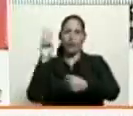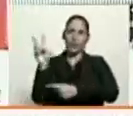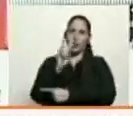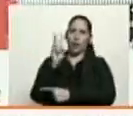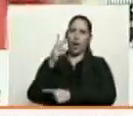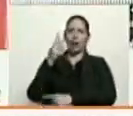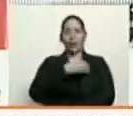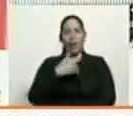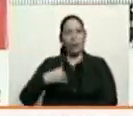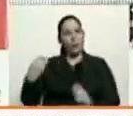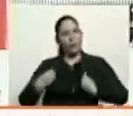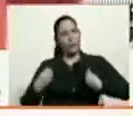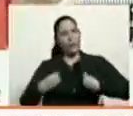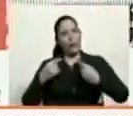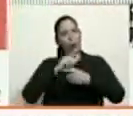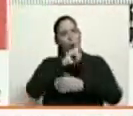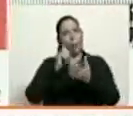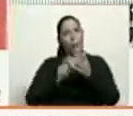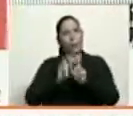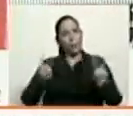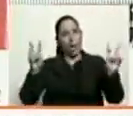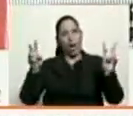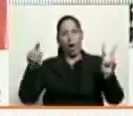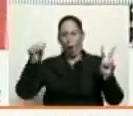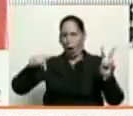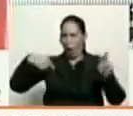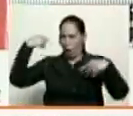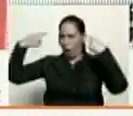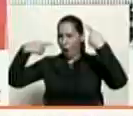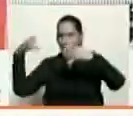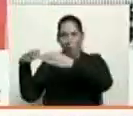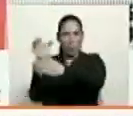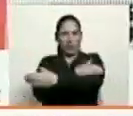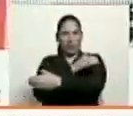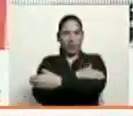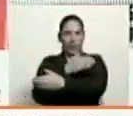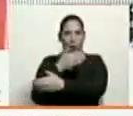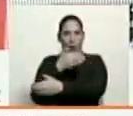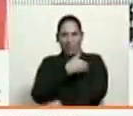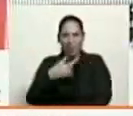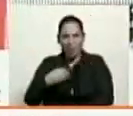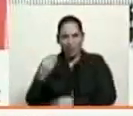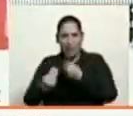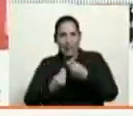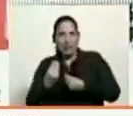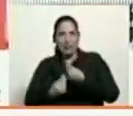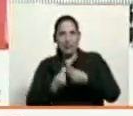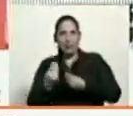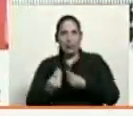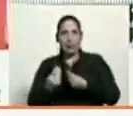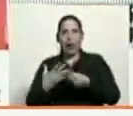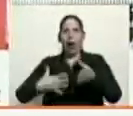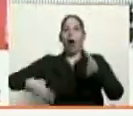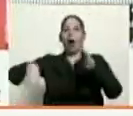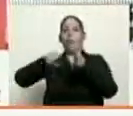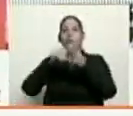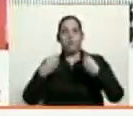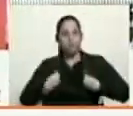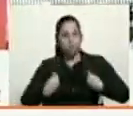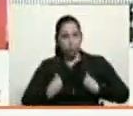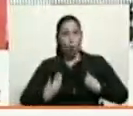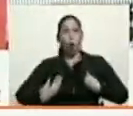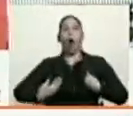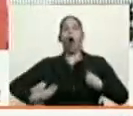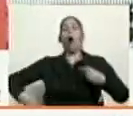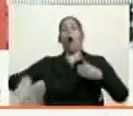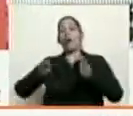paz. Hoy andan como locos, desesperados, tratando de revivir esos